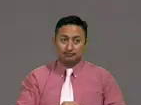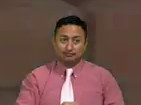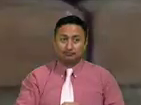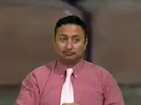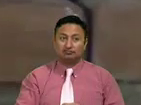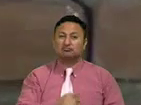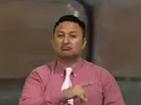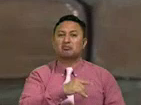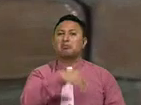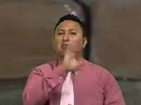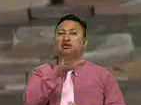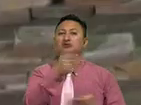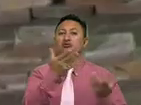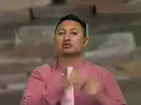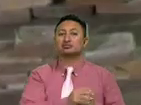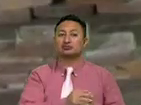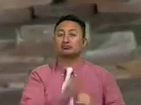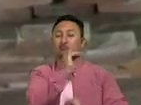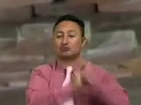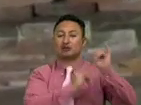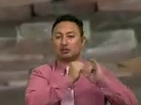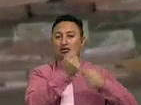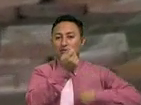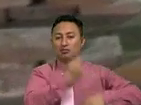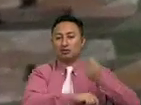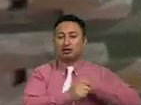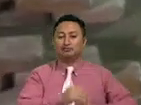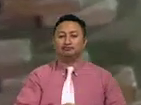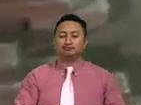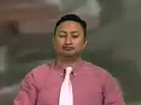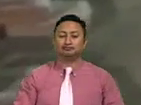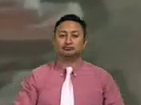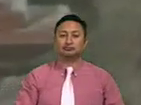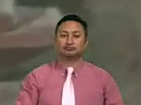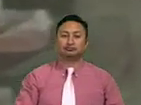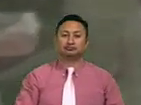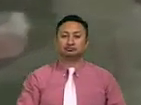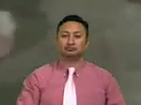misma, destinada para tráfico internacional. En Quito informó Iván Casamen.